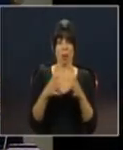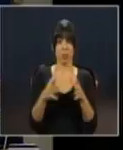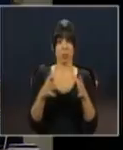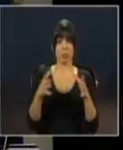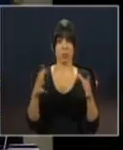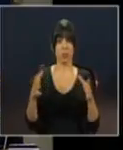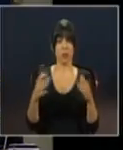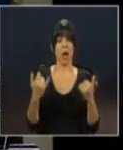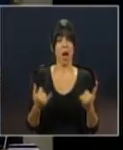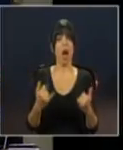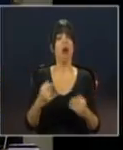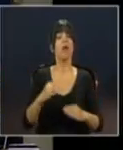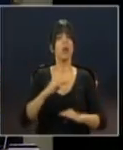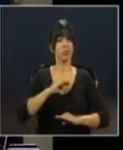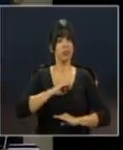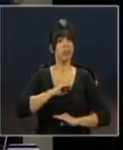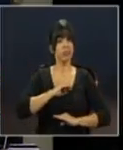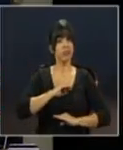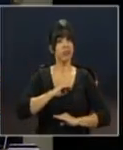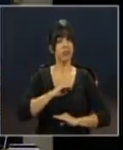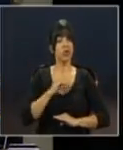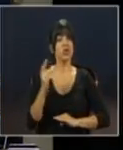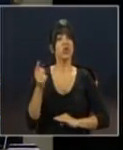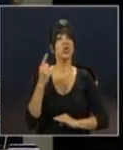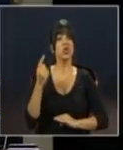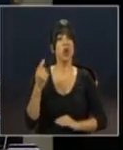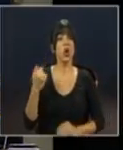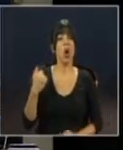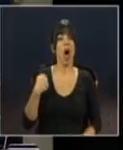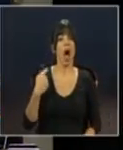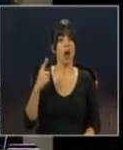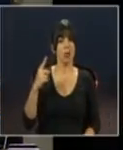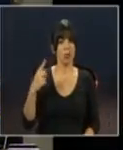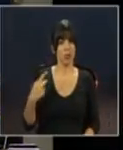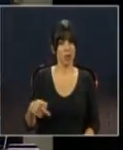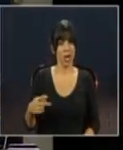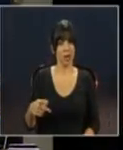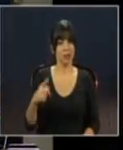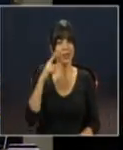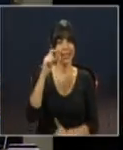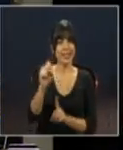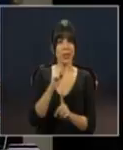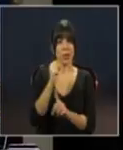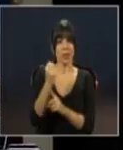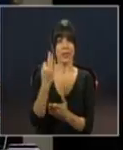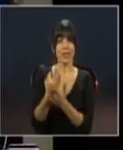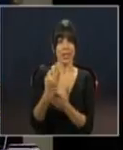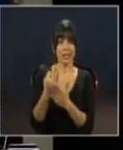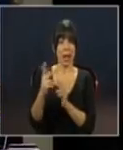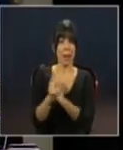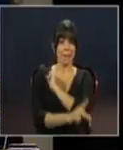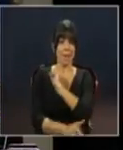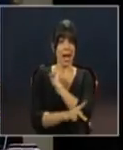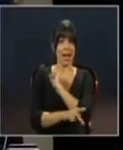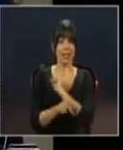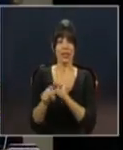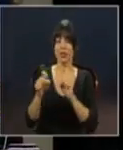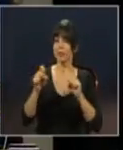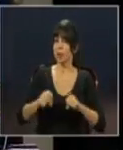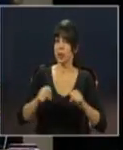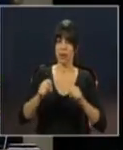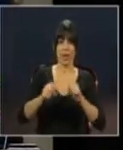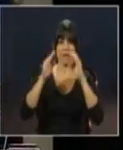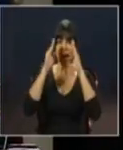altamente satisfactorias, solo puestas en riesgo por la situación fiscal del país, que no es posible